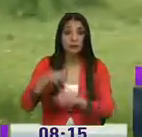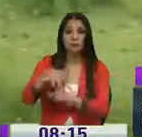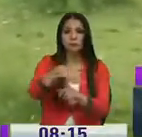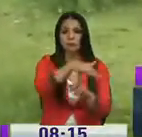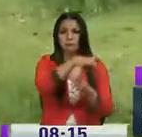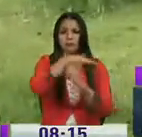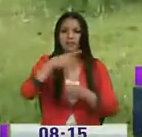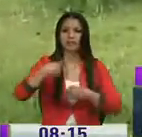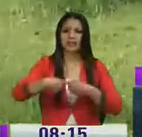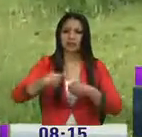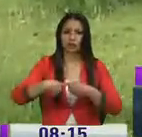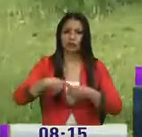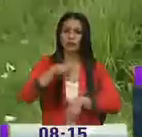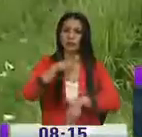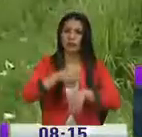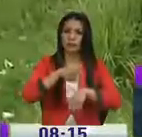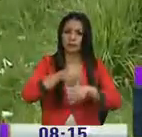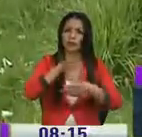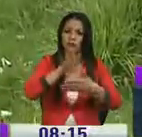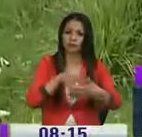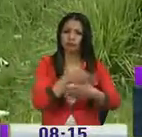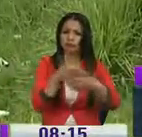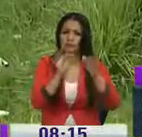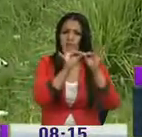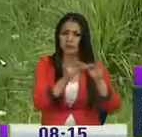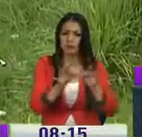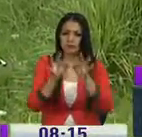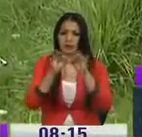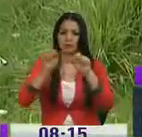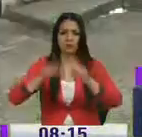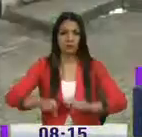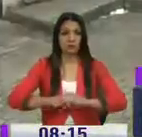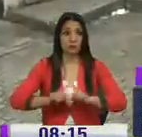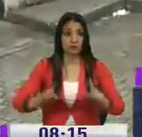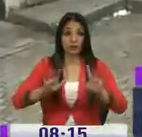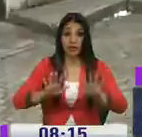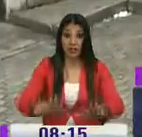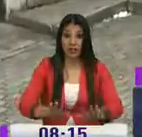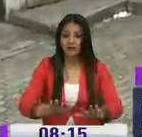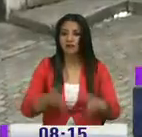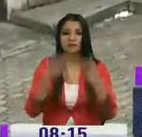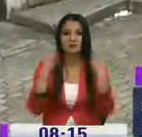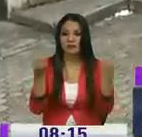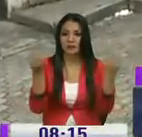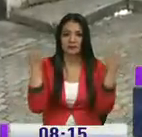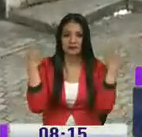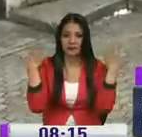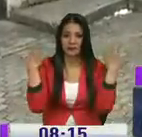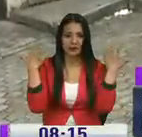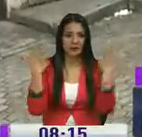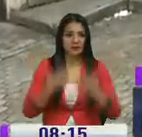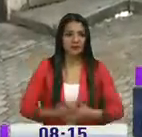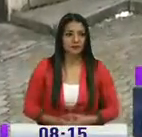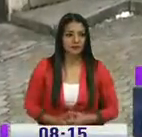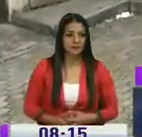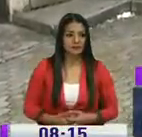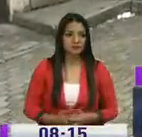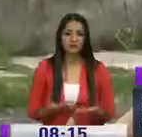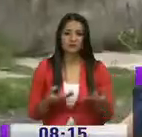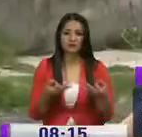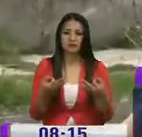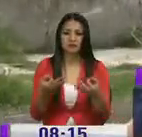quito tienen un tiempo determinado para su mantenimiento pero al parecer de este se han olvidado si la verdad es que se han demorado